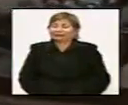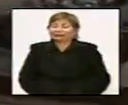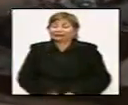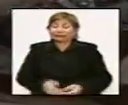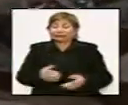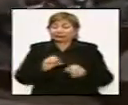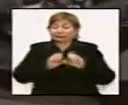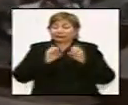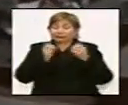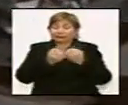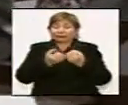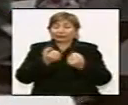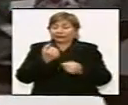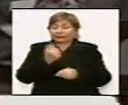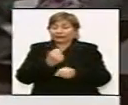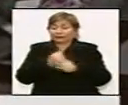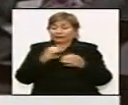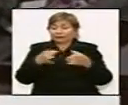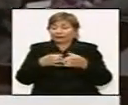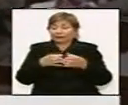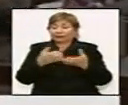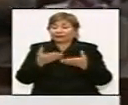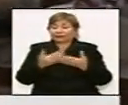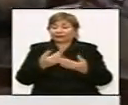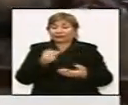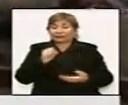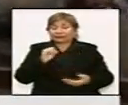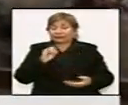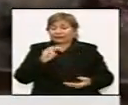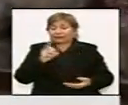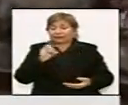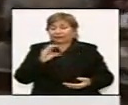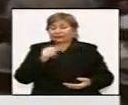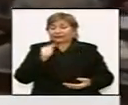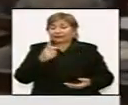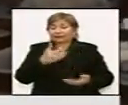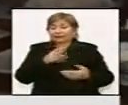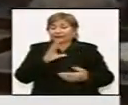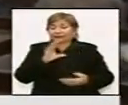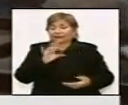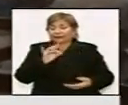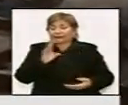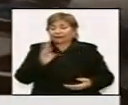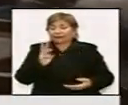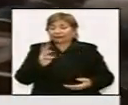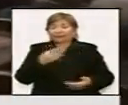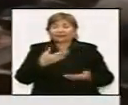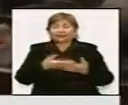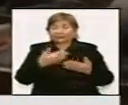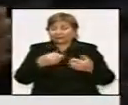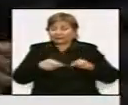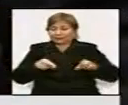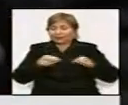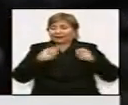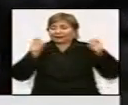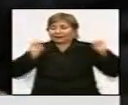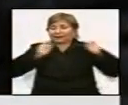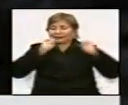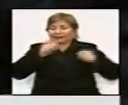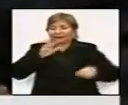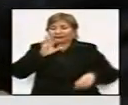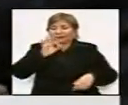El Sindicato de Trabajadores del Congreso, entidad sindical que agrupa el 97% de los servidores parlamentarios, celebró su